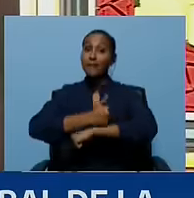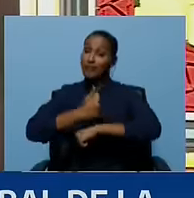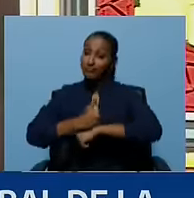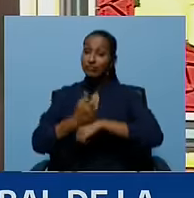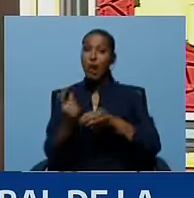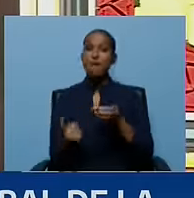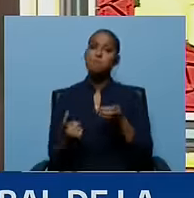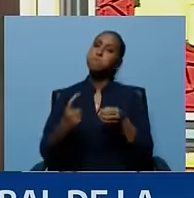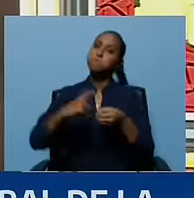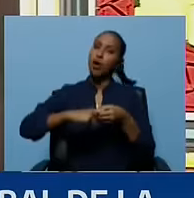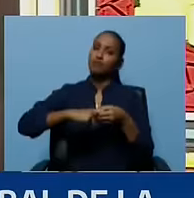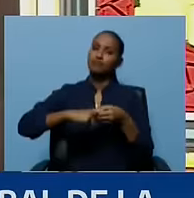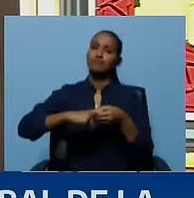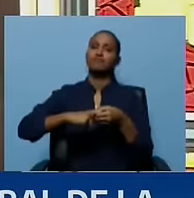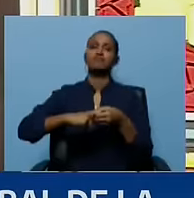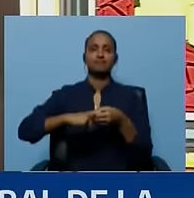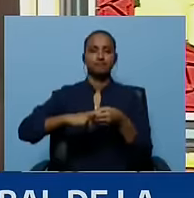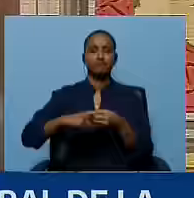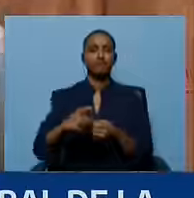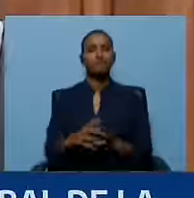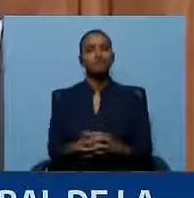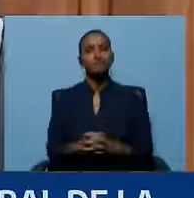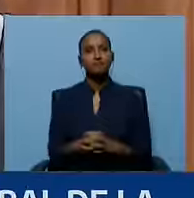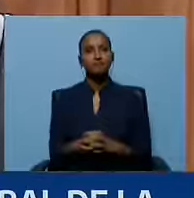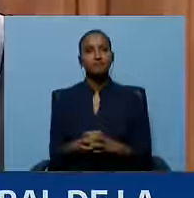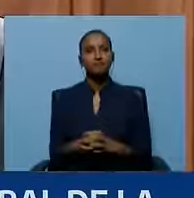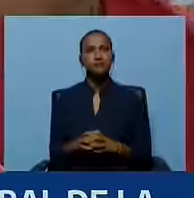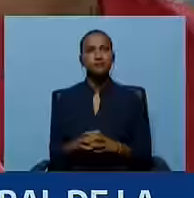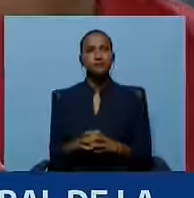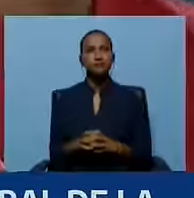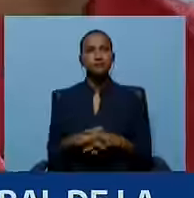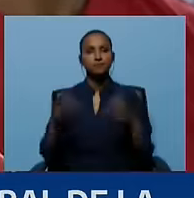Villegas, ministro de Comercio Nacional.